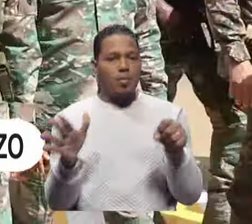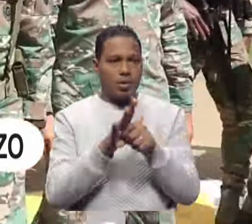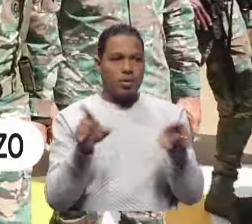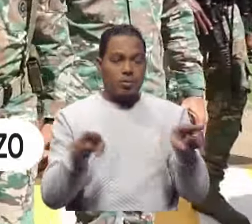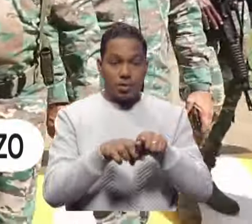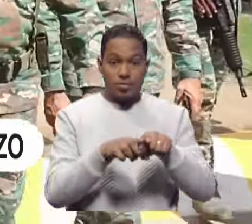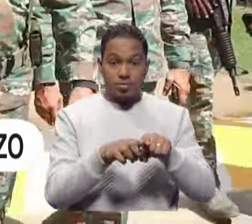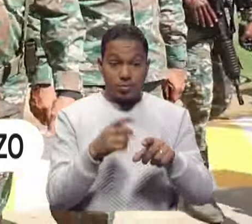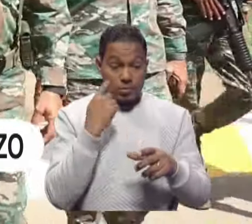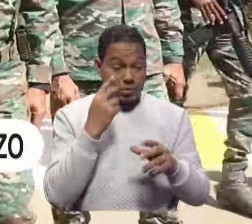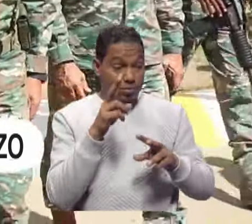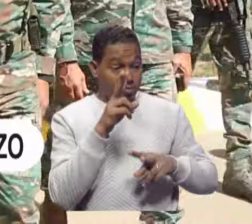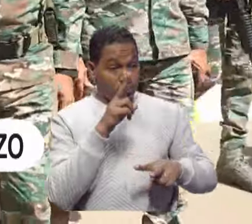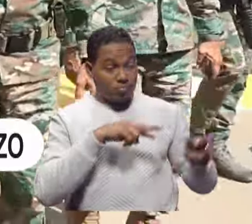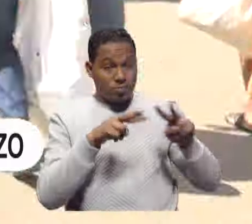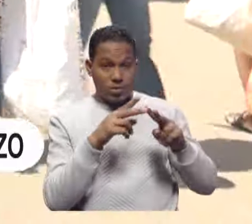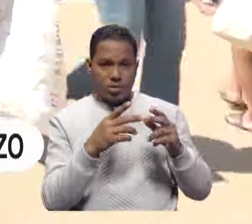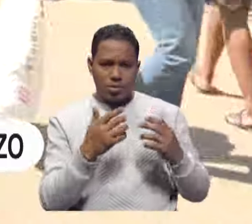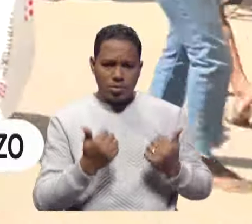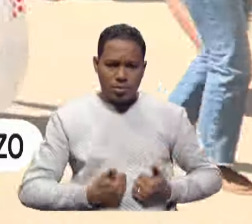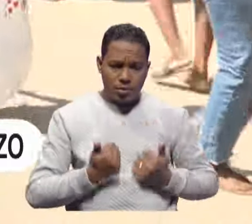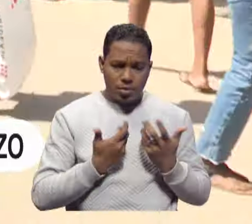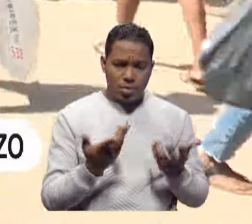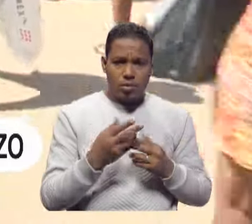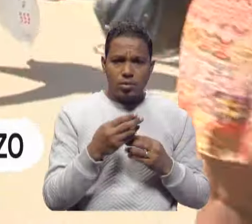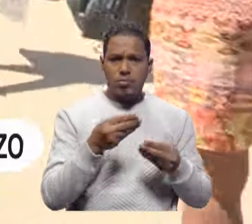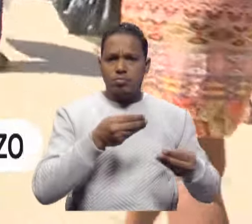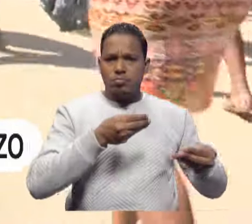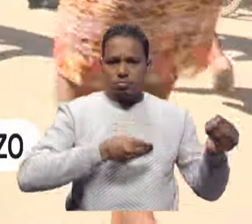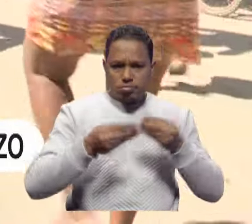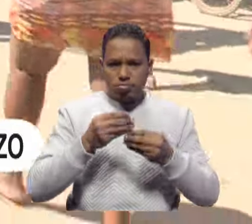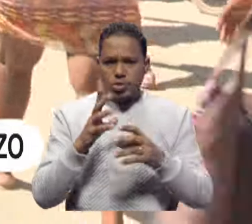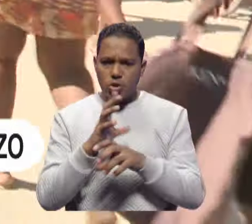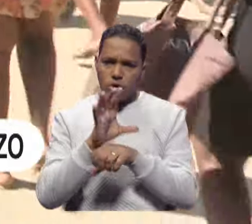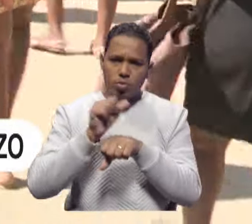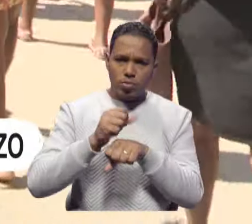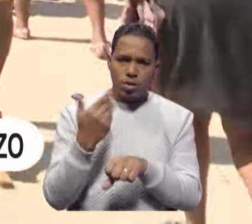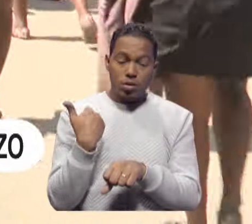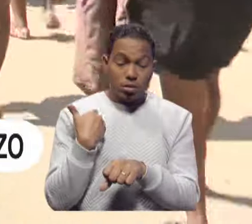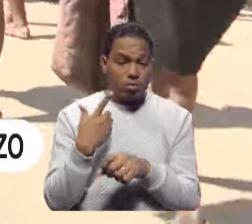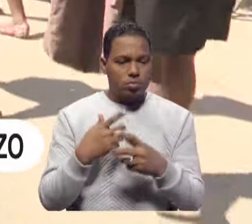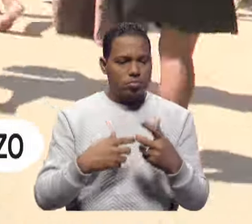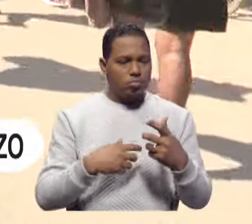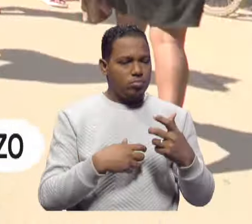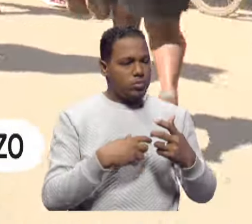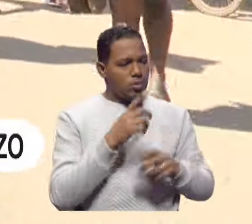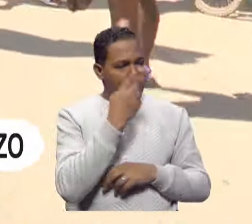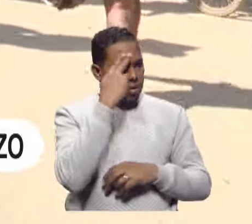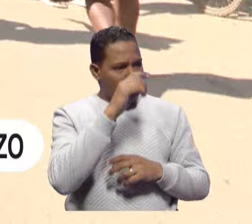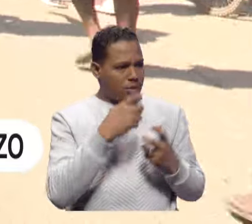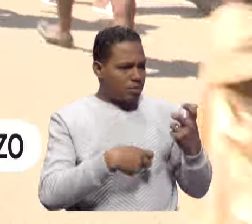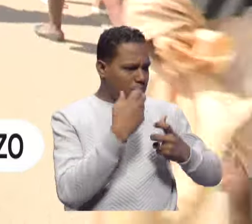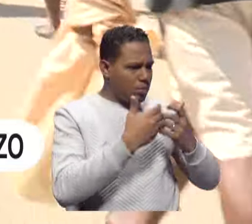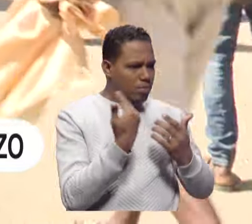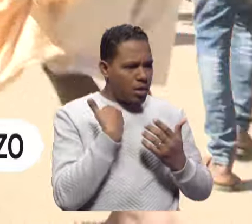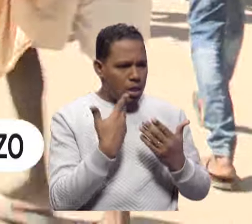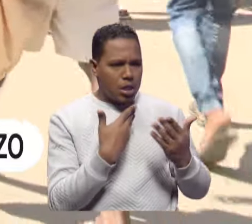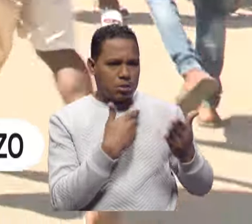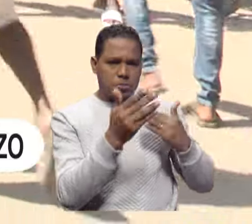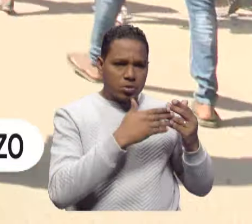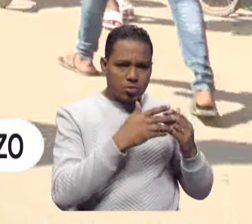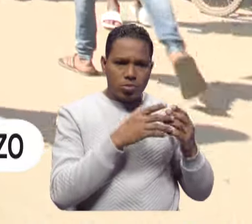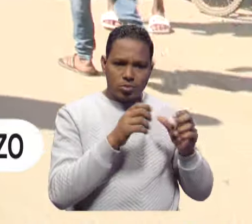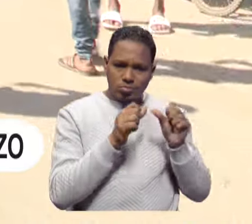es el panorama que hoy se ha vivido, un mercado como de costumbre, pese a los conflictos que se están generalizando en